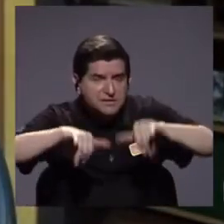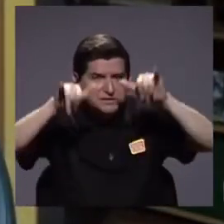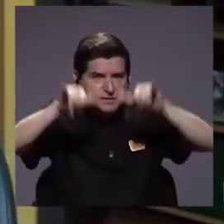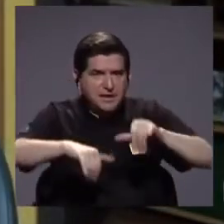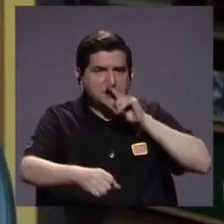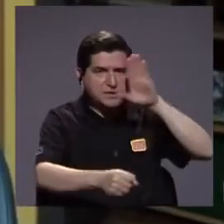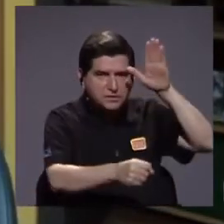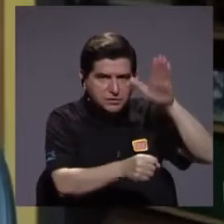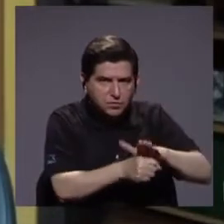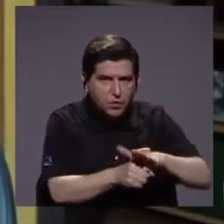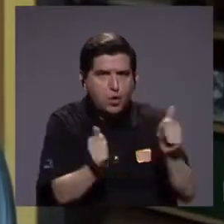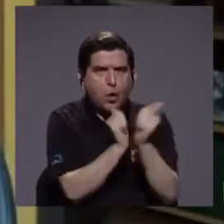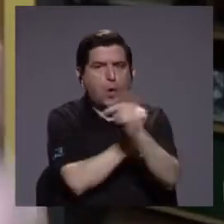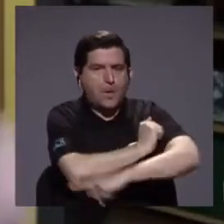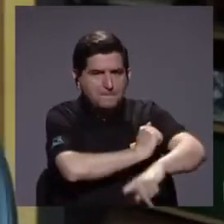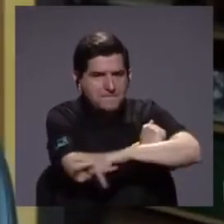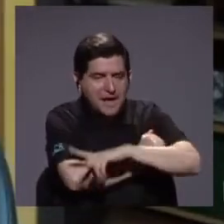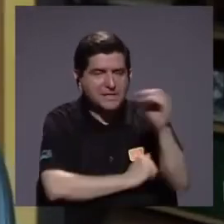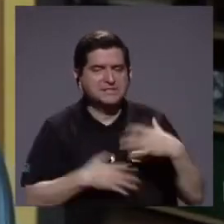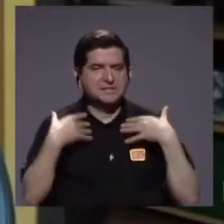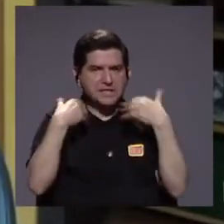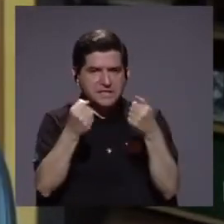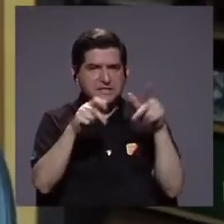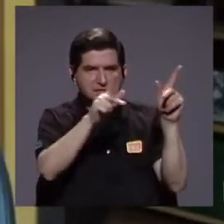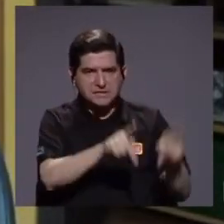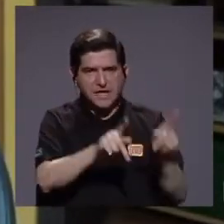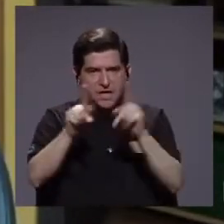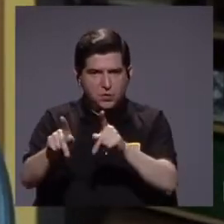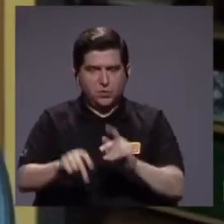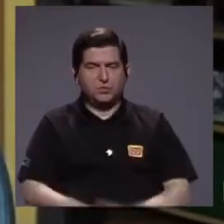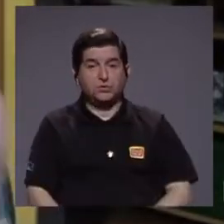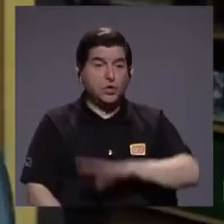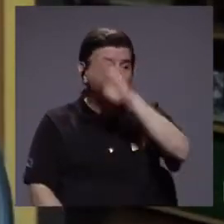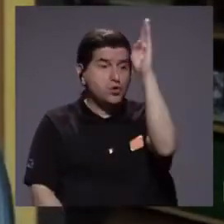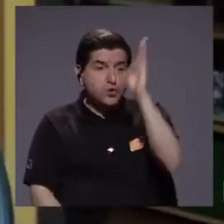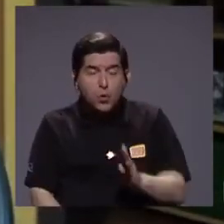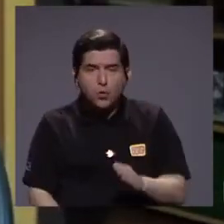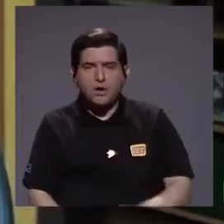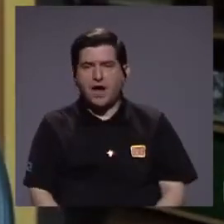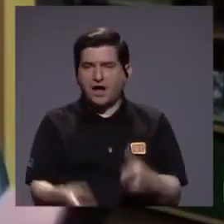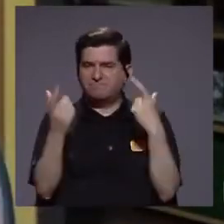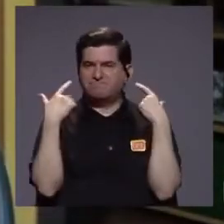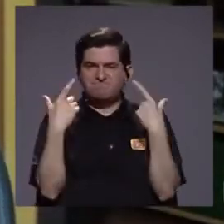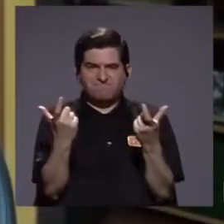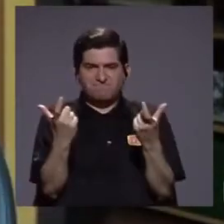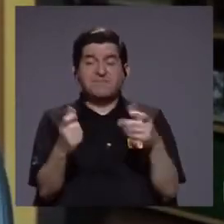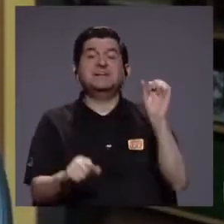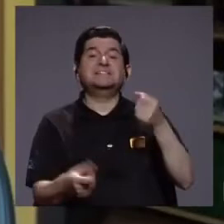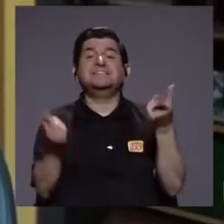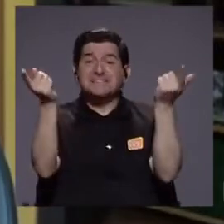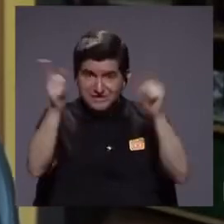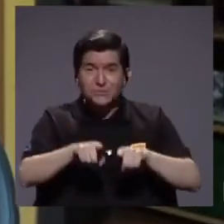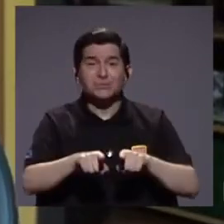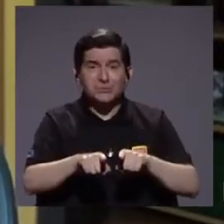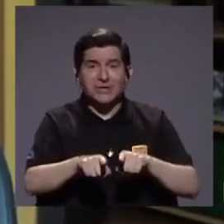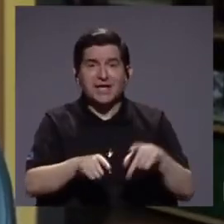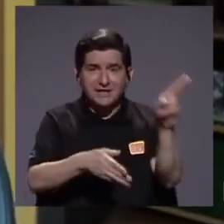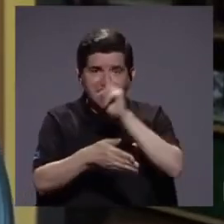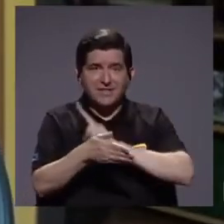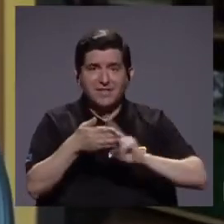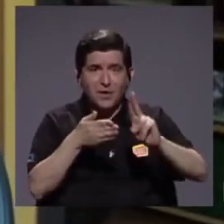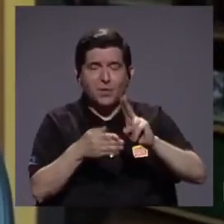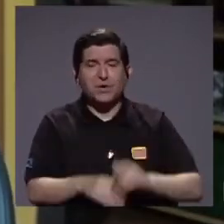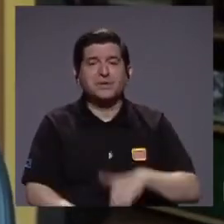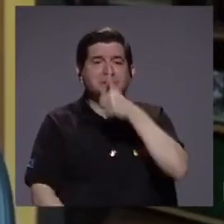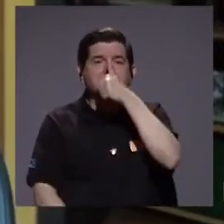el compromiso con el país y la salud de sus habitantes y jamás el lucro, como sí ocurre con las